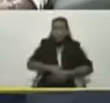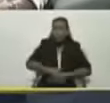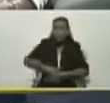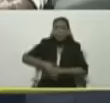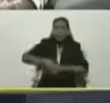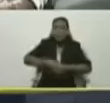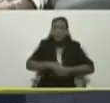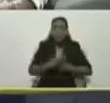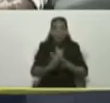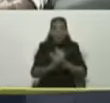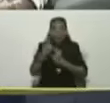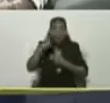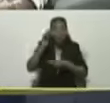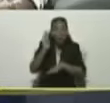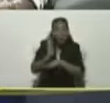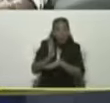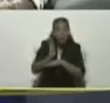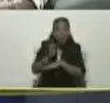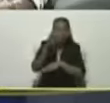Preparar a la mujer